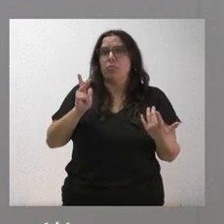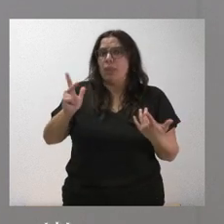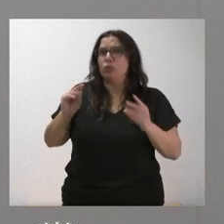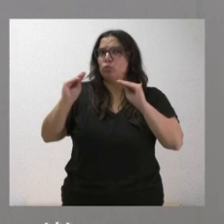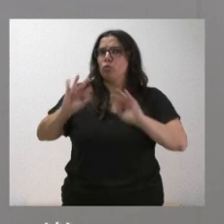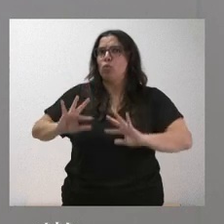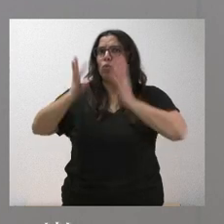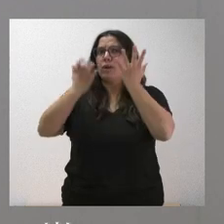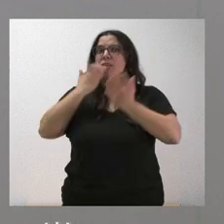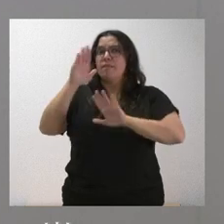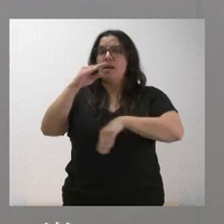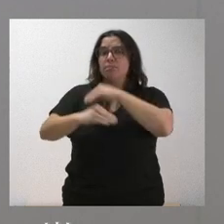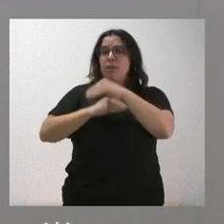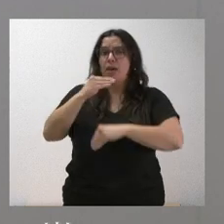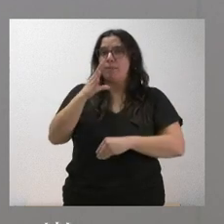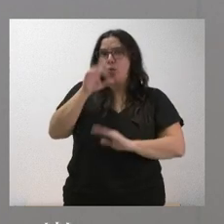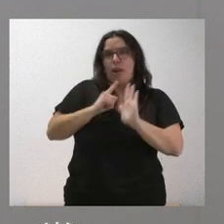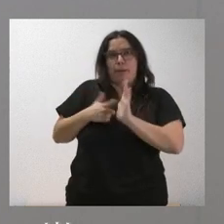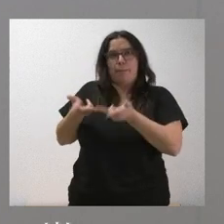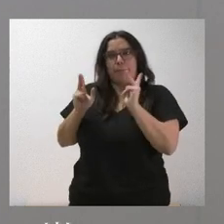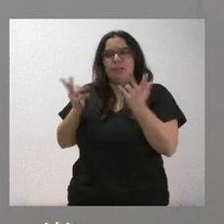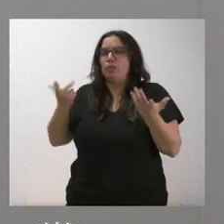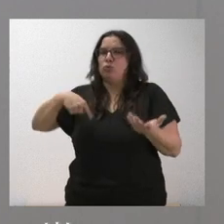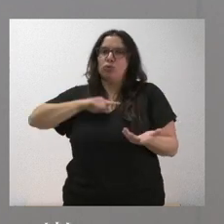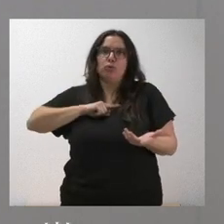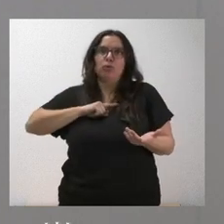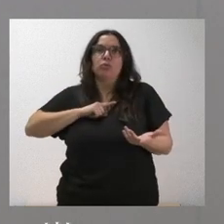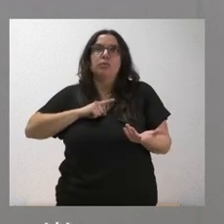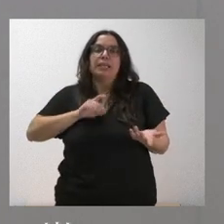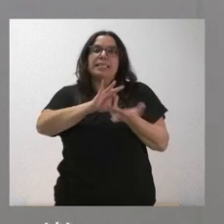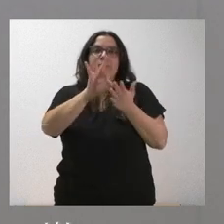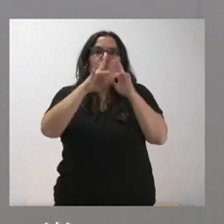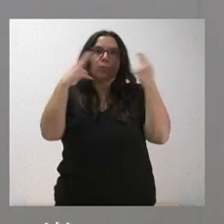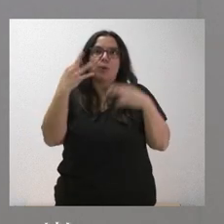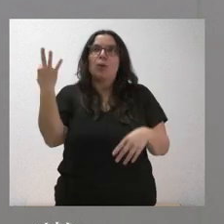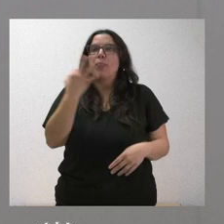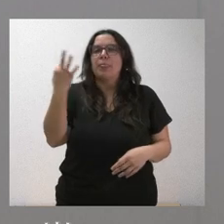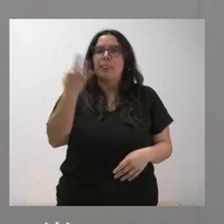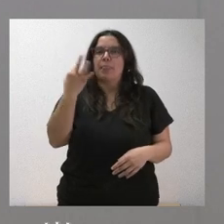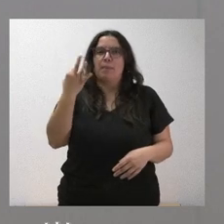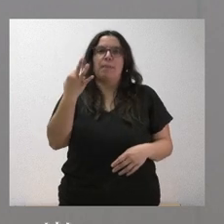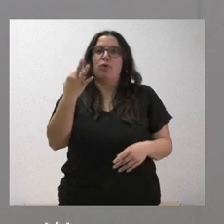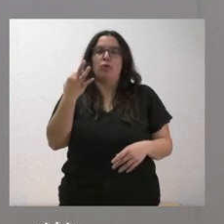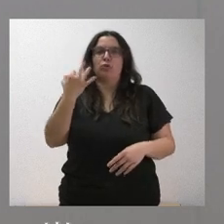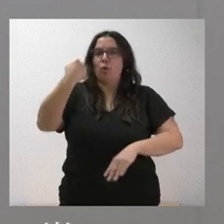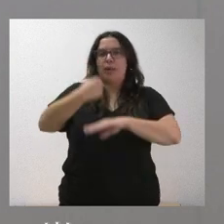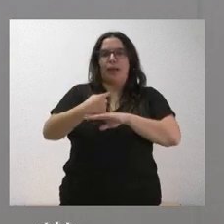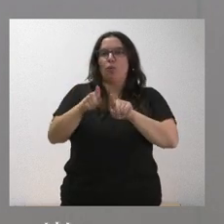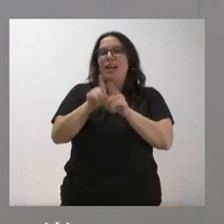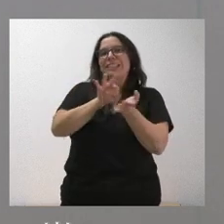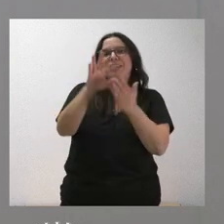corresponder según la legislación vigente Pues nosotros siendo un servicio público pues estaríamos obligados a poner en marcha los servidos mínimos que